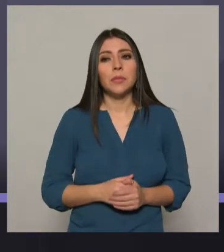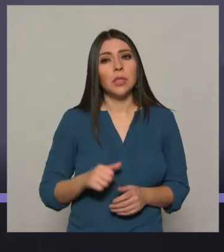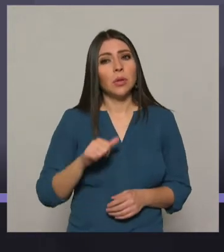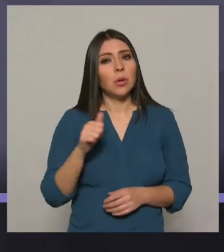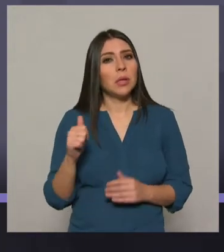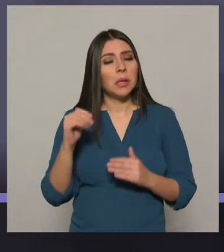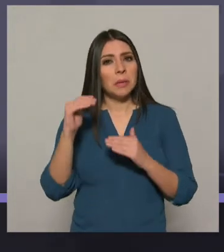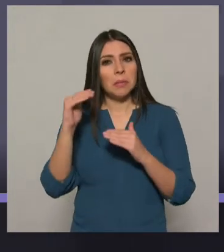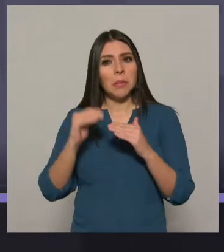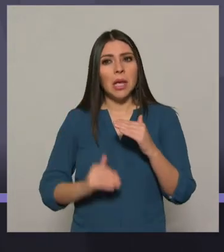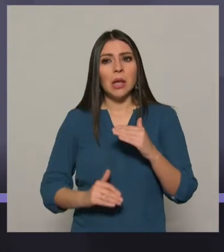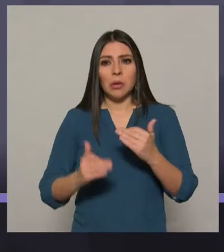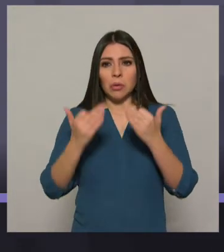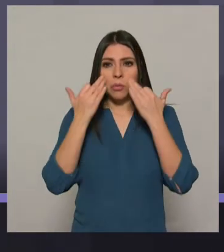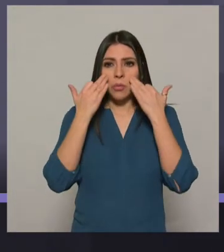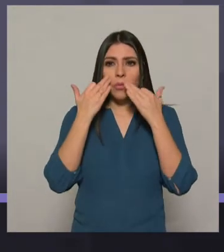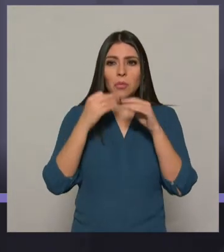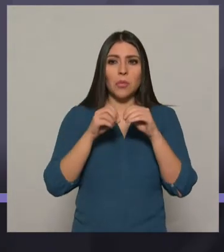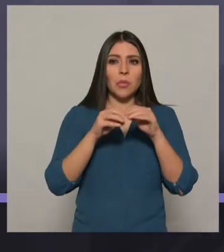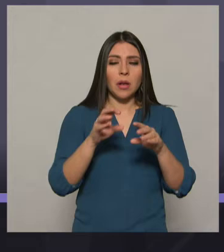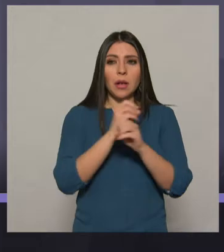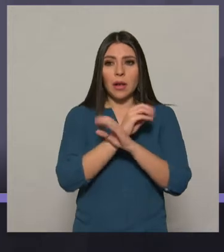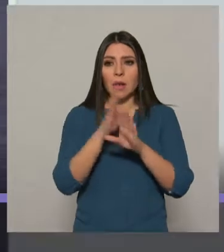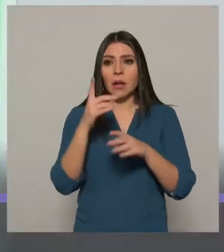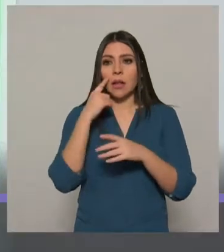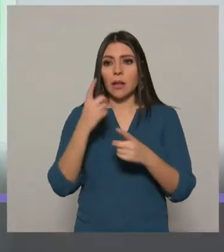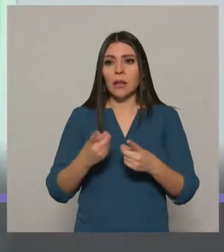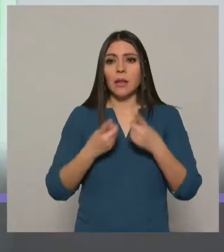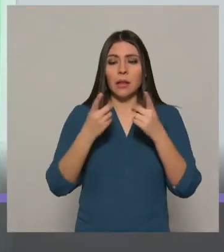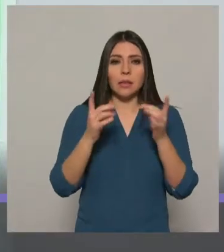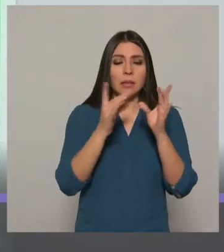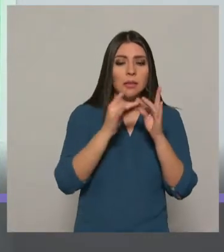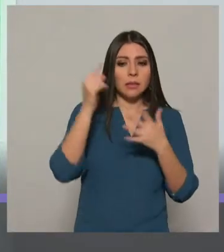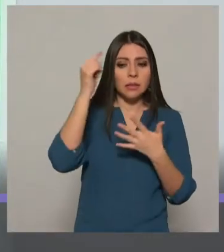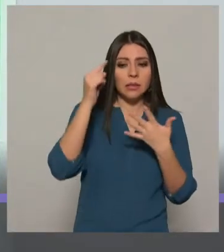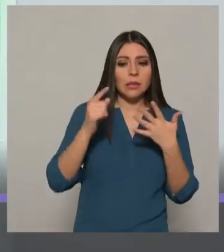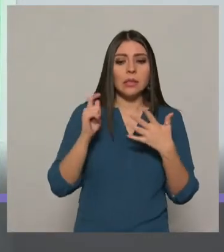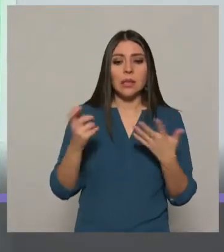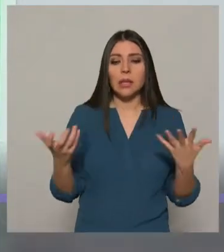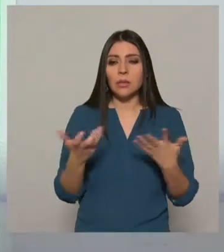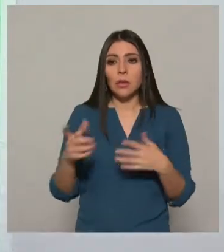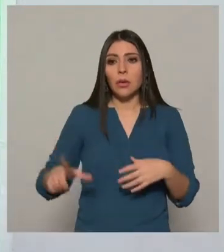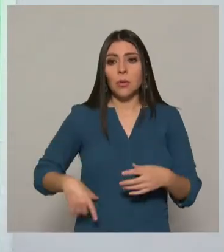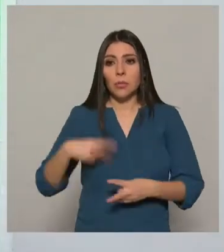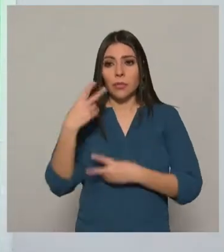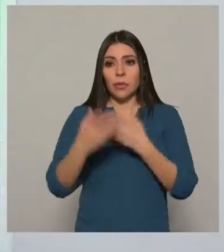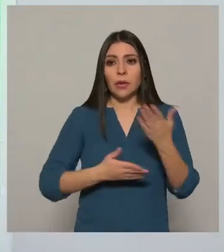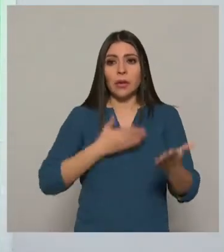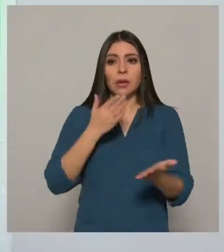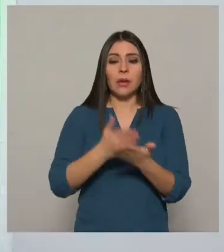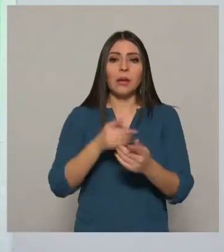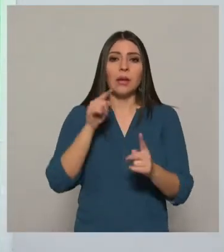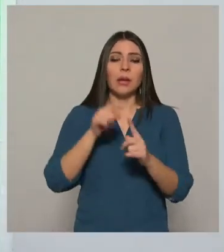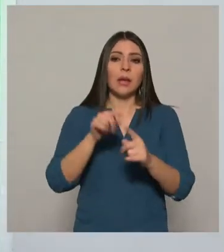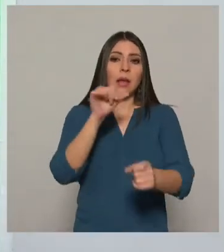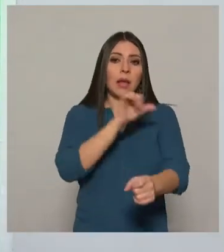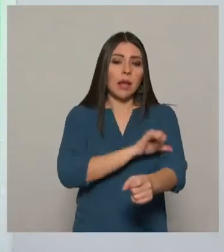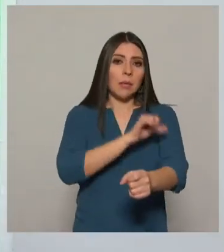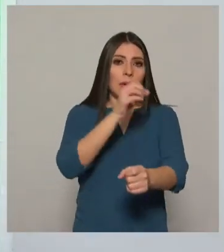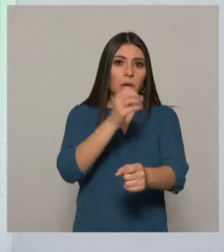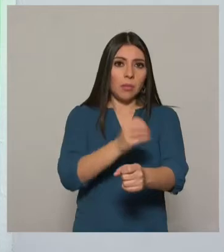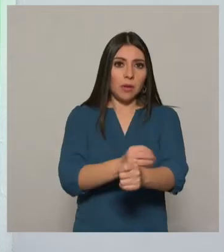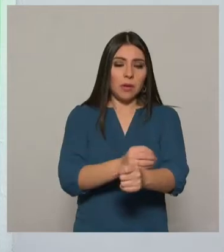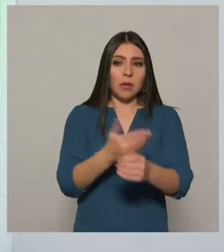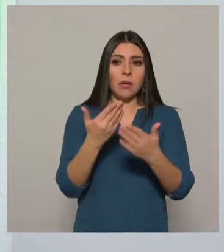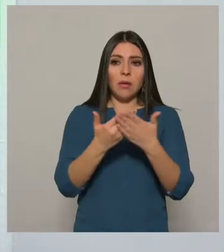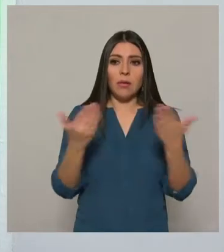menos transparencia para presentar la rendición de cuentas cuando fue al Congreso fue Álvaro Obregón y